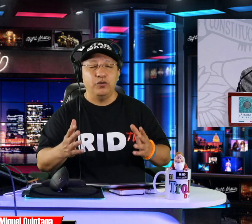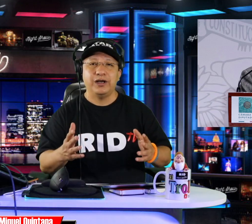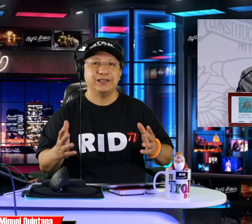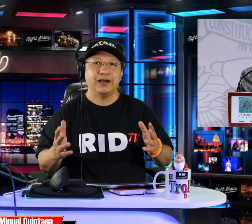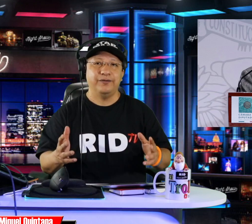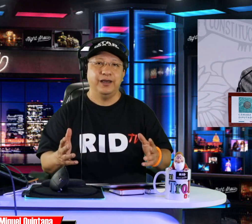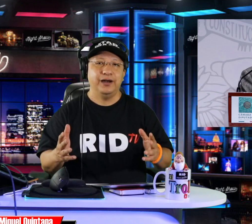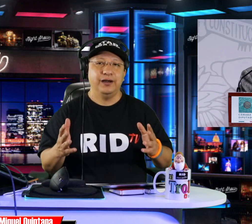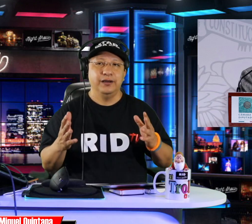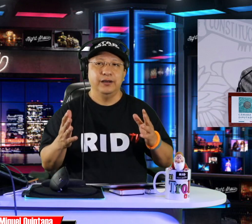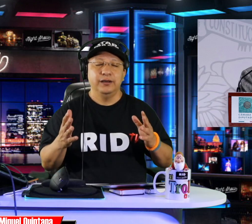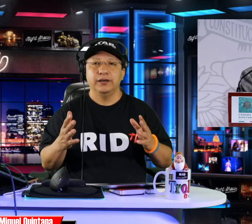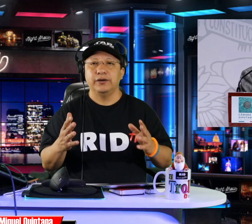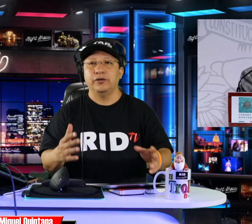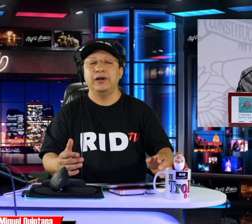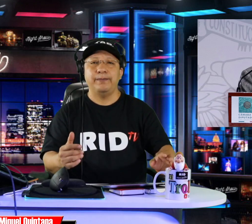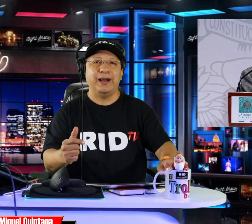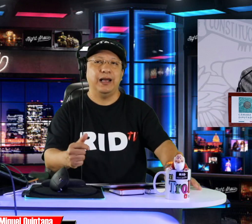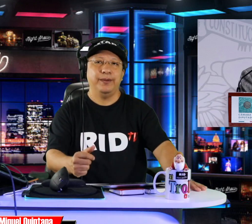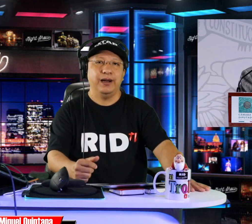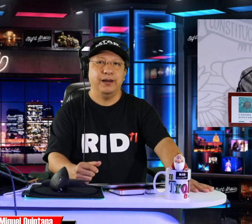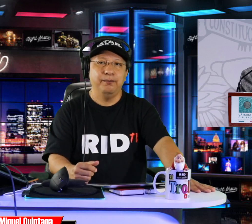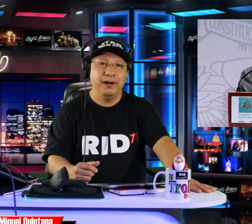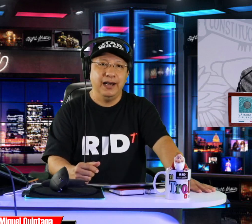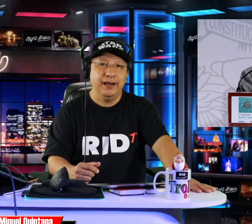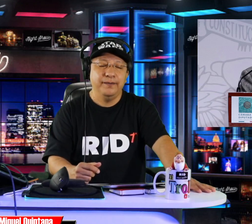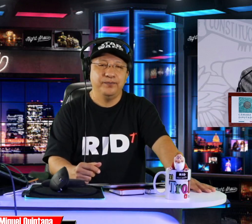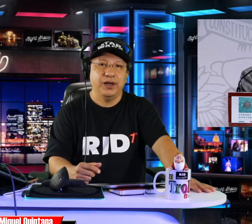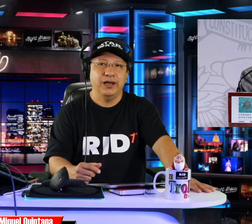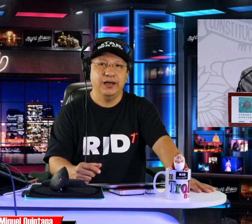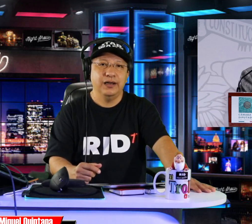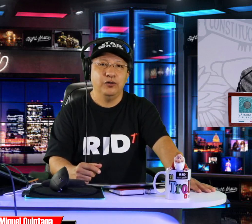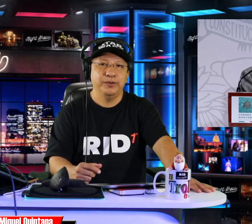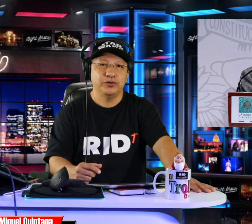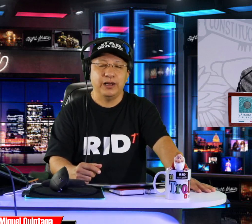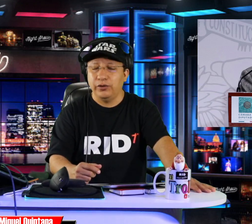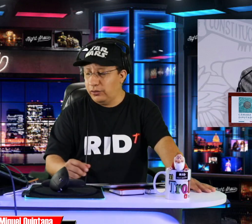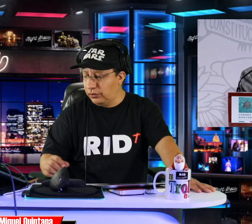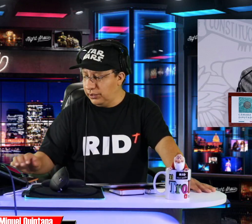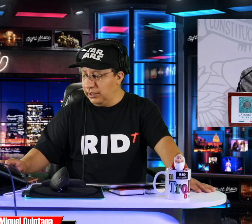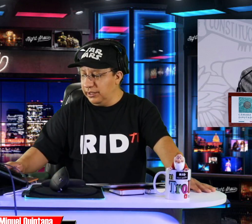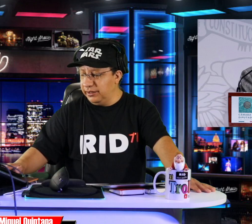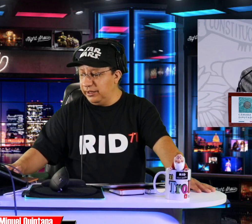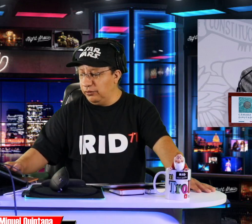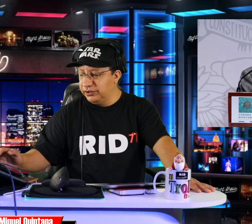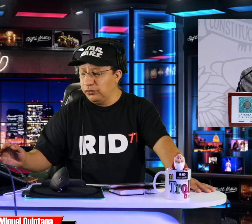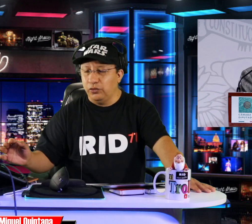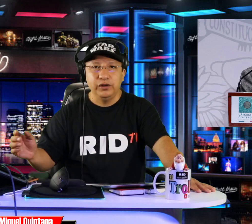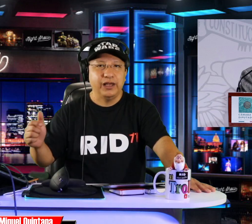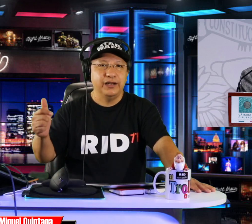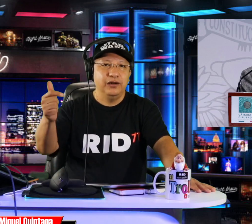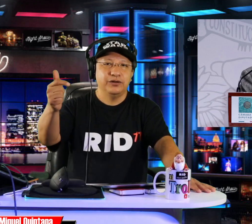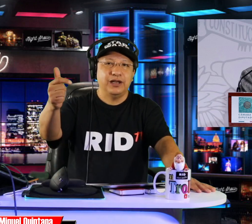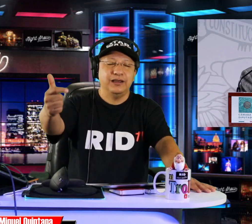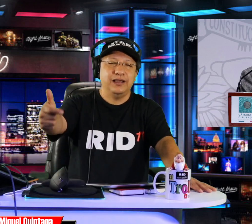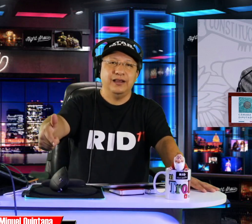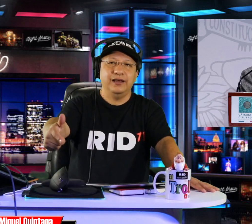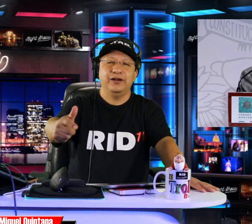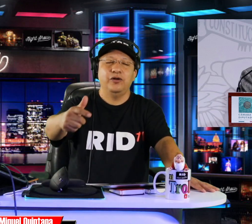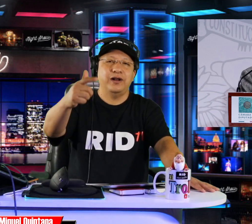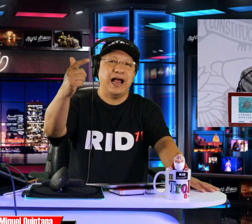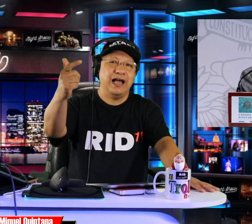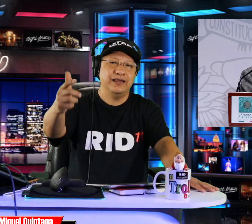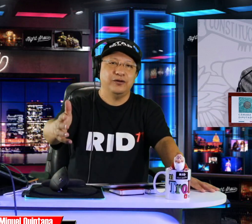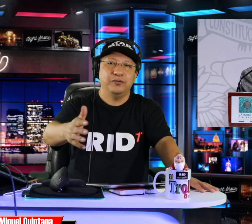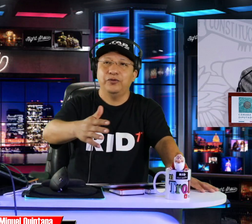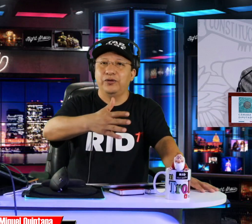porque nunca se refiere con una palabra mala a lópez obrador ni lo insultan ni lo trata de